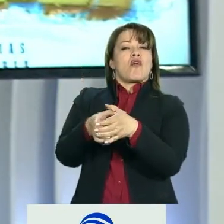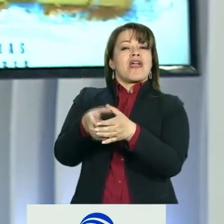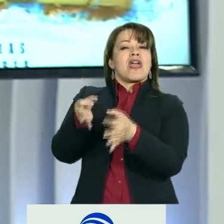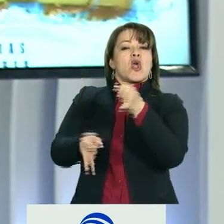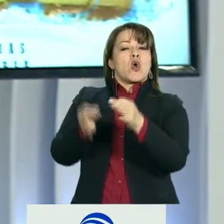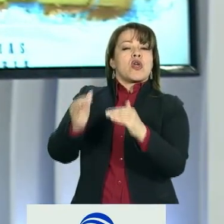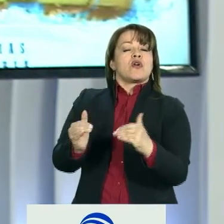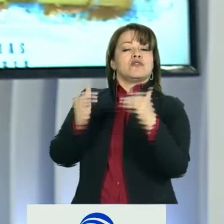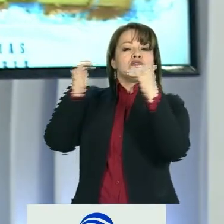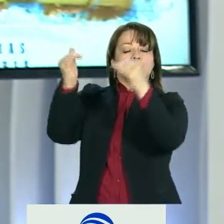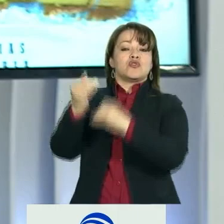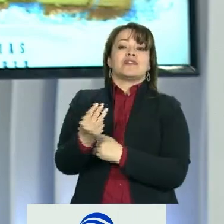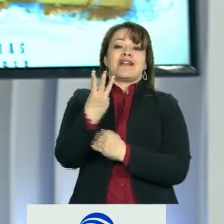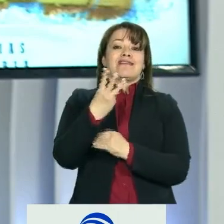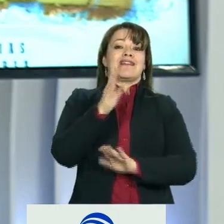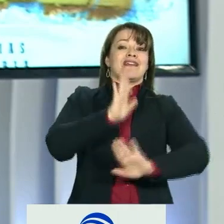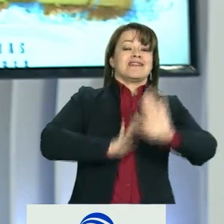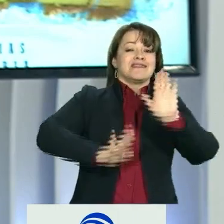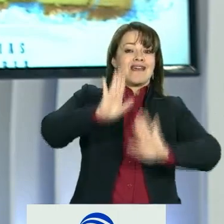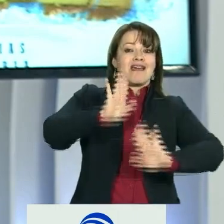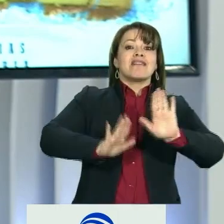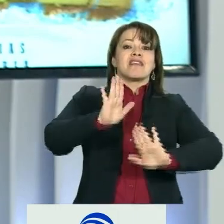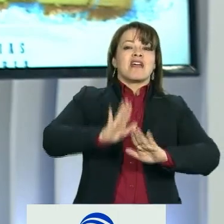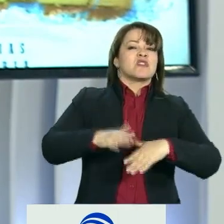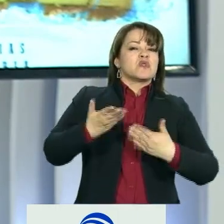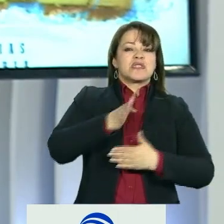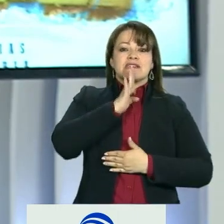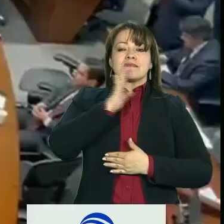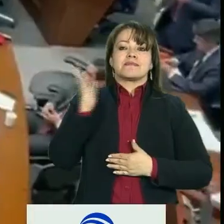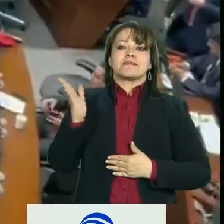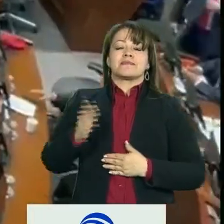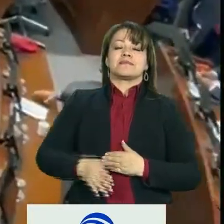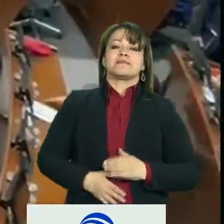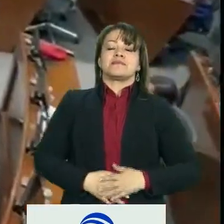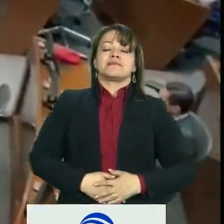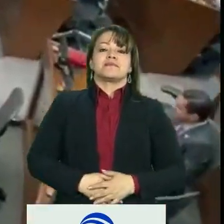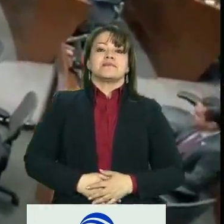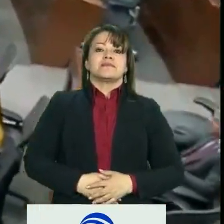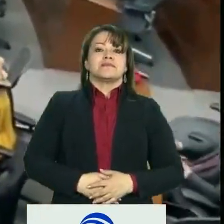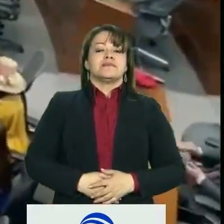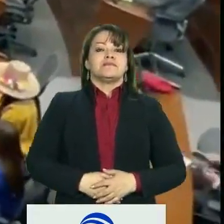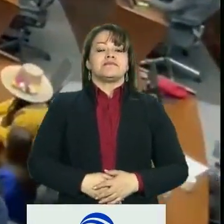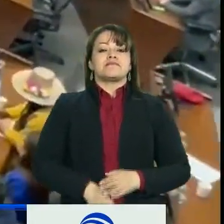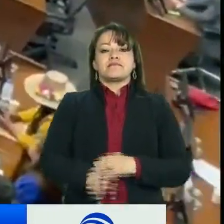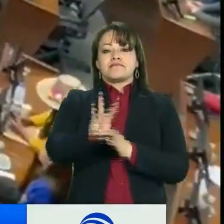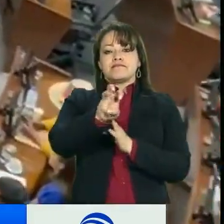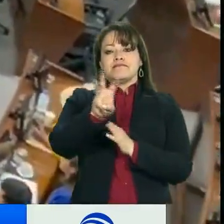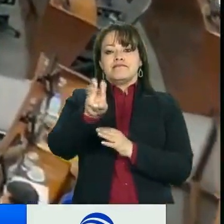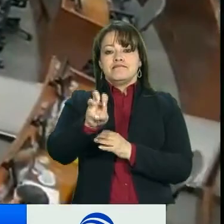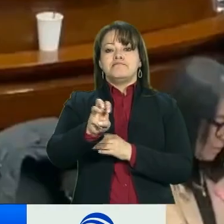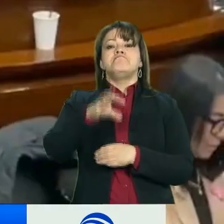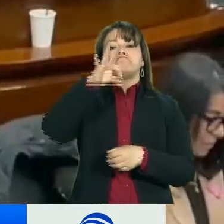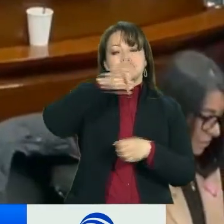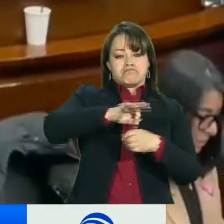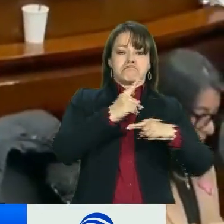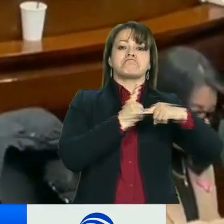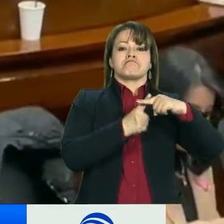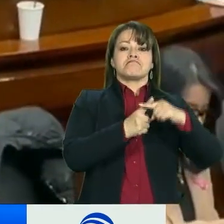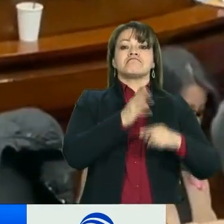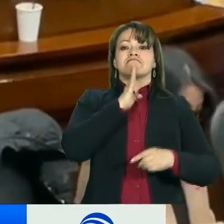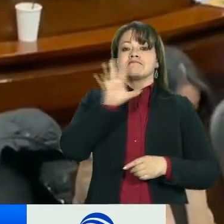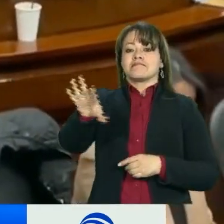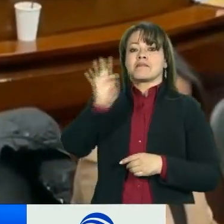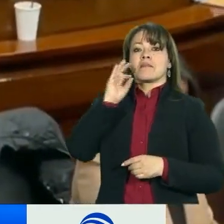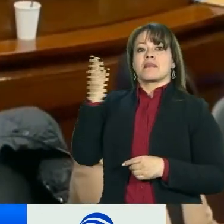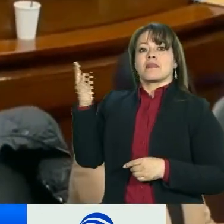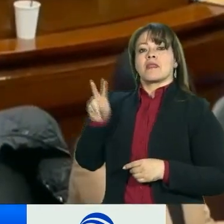tres candidatos ternados por el presidente de la República, Gustavo Petro. Con 88 votos a favor, Vladimir